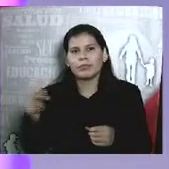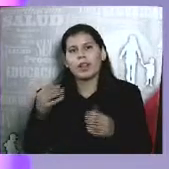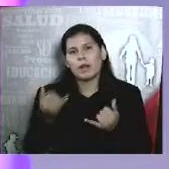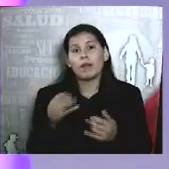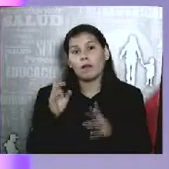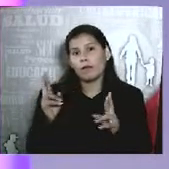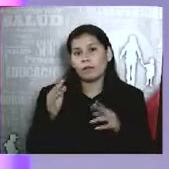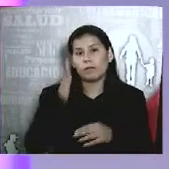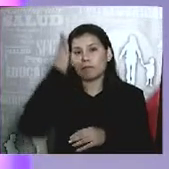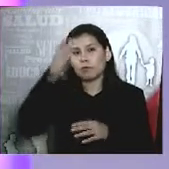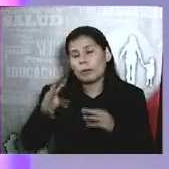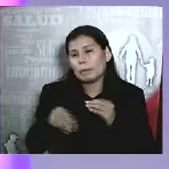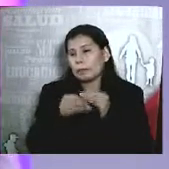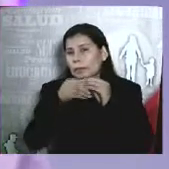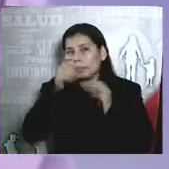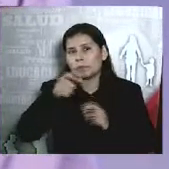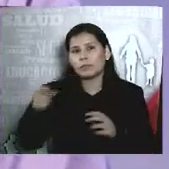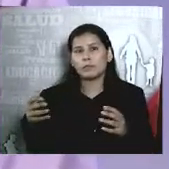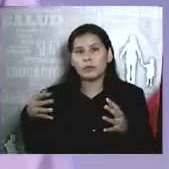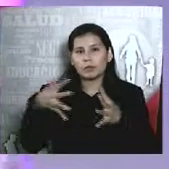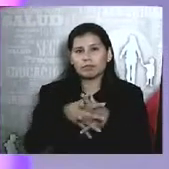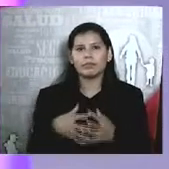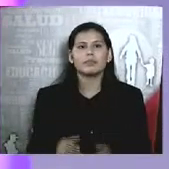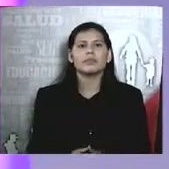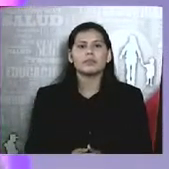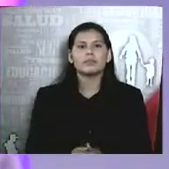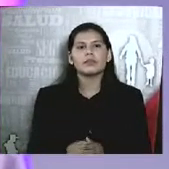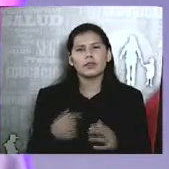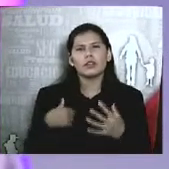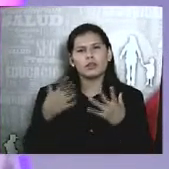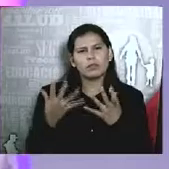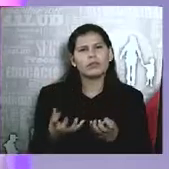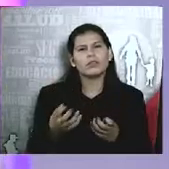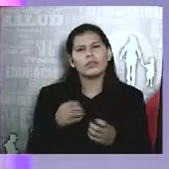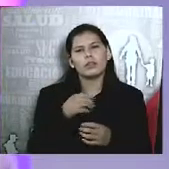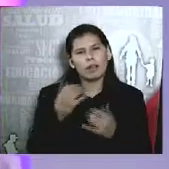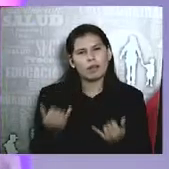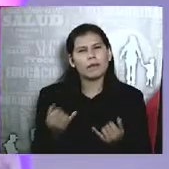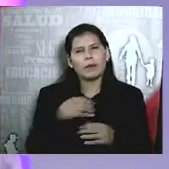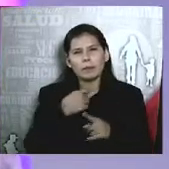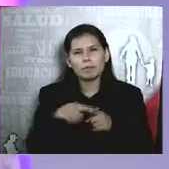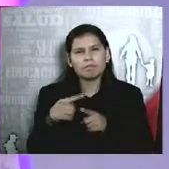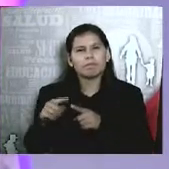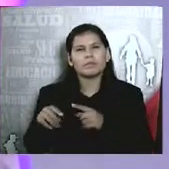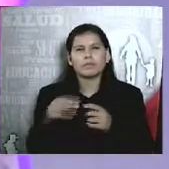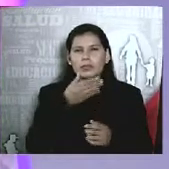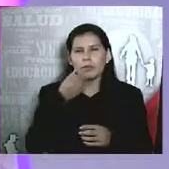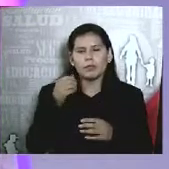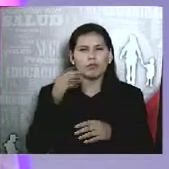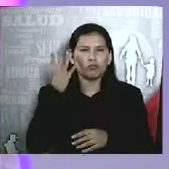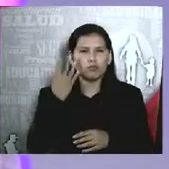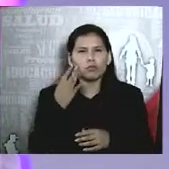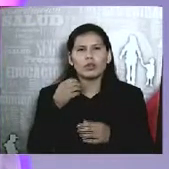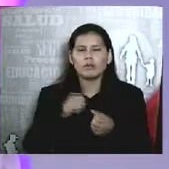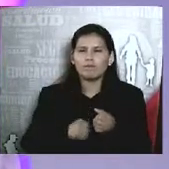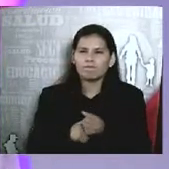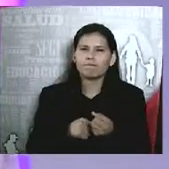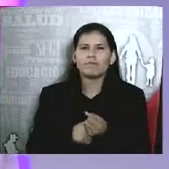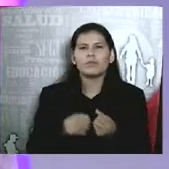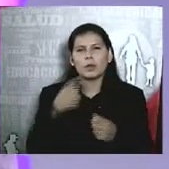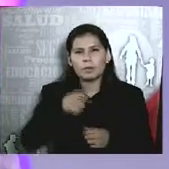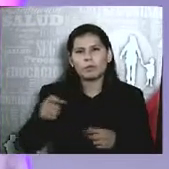vienen. Creo que esta política pública ha tenido una maduración gracias a la constancia, al patriotismo, a